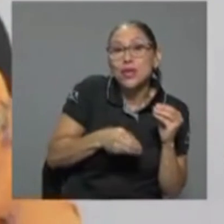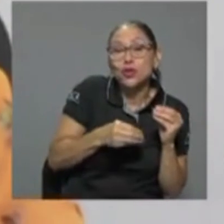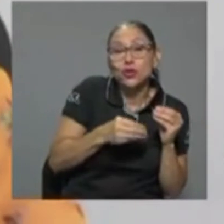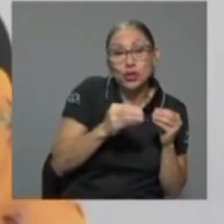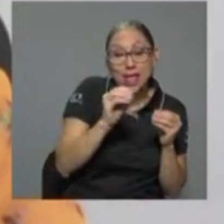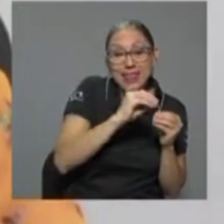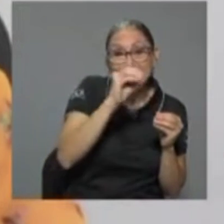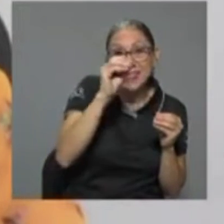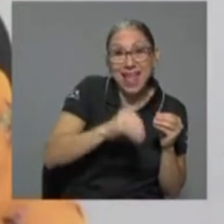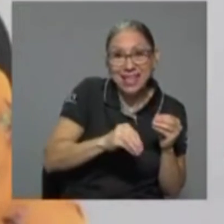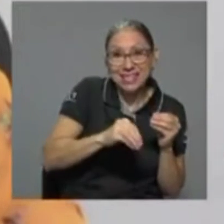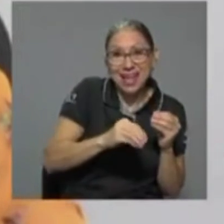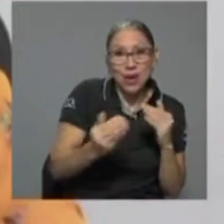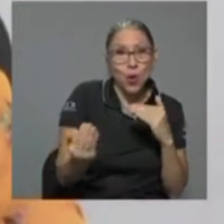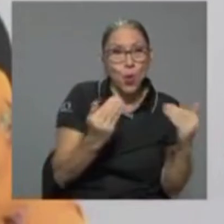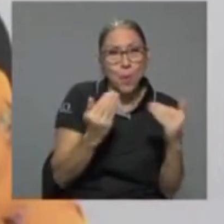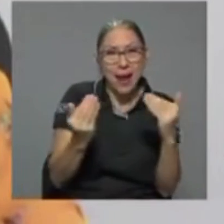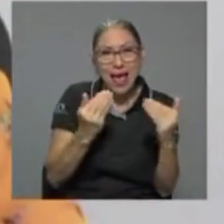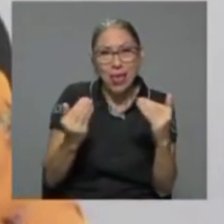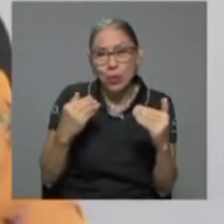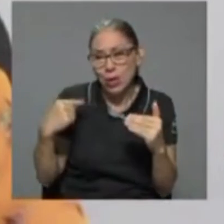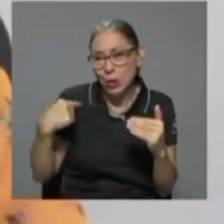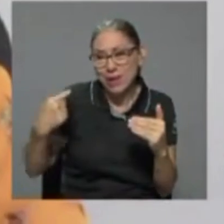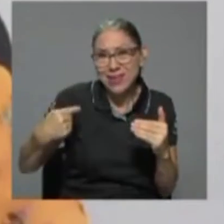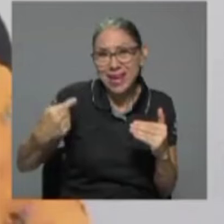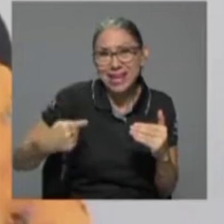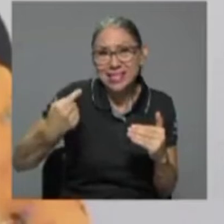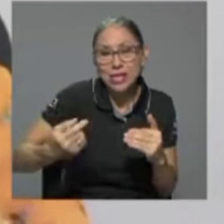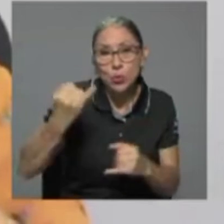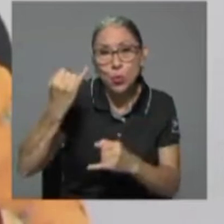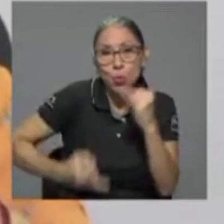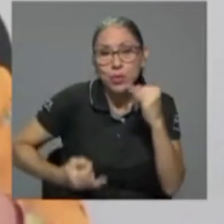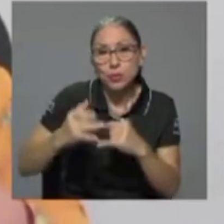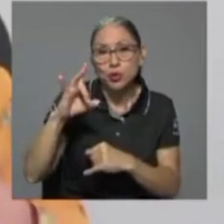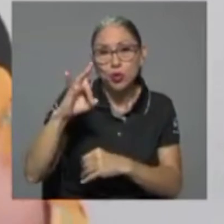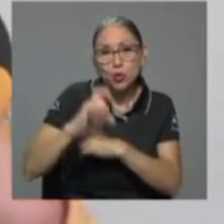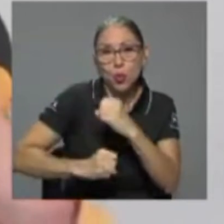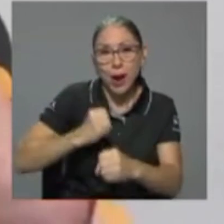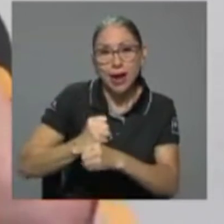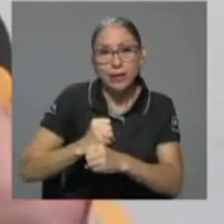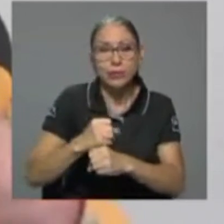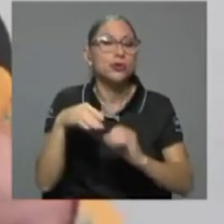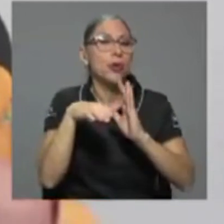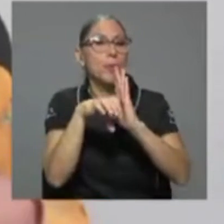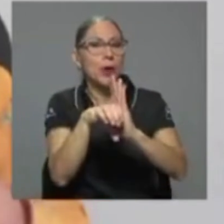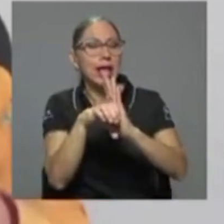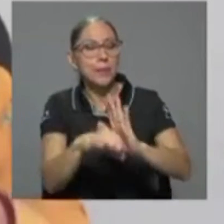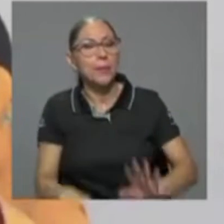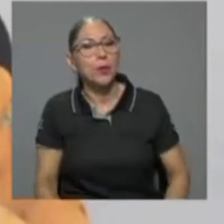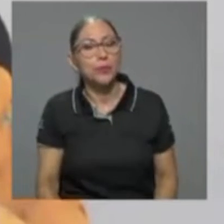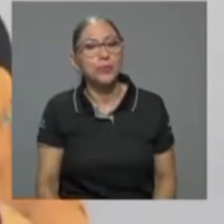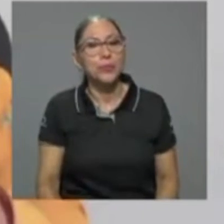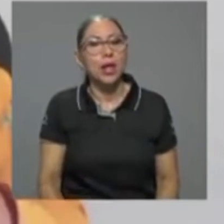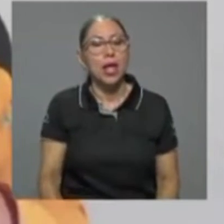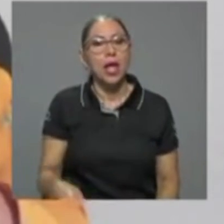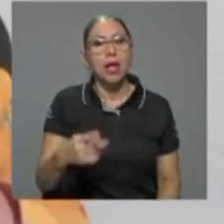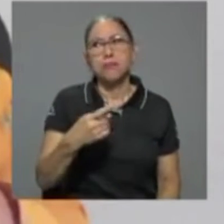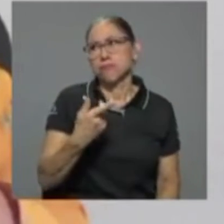últimos 8 años. Por ejemplo, alcanzamos